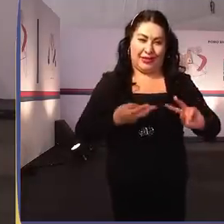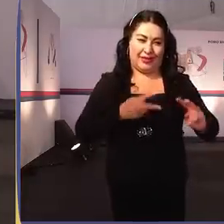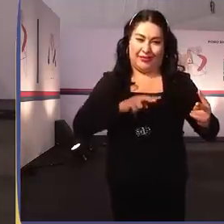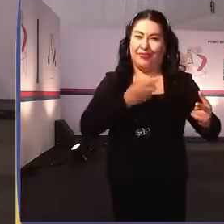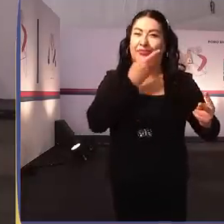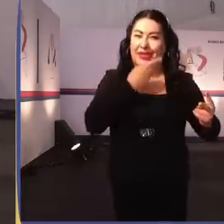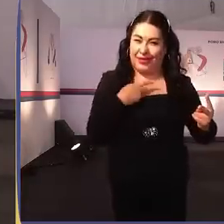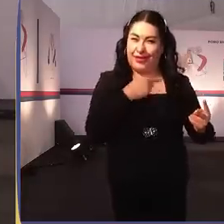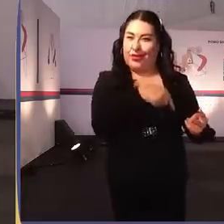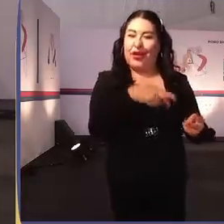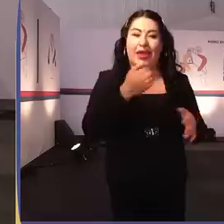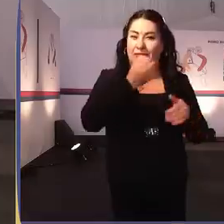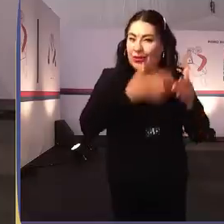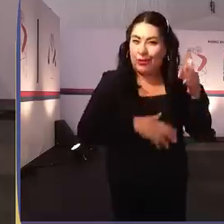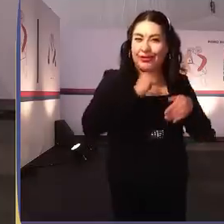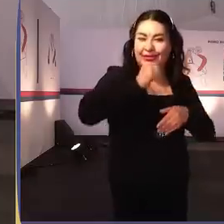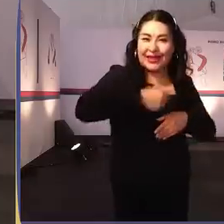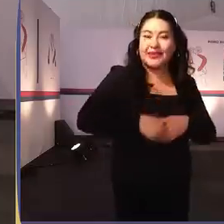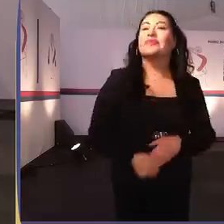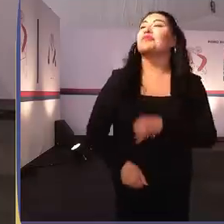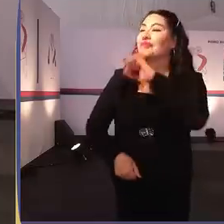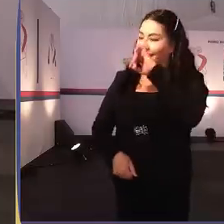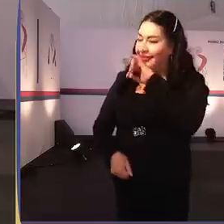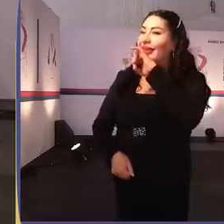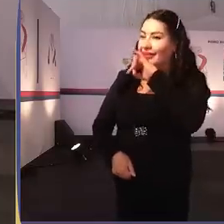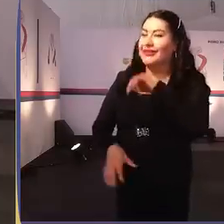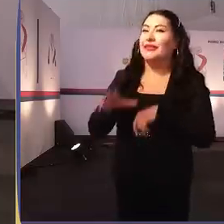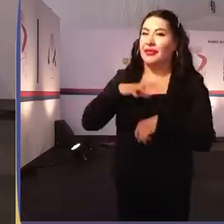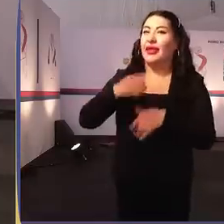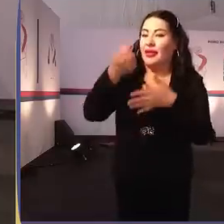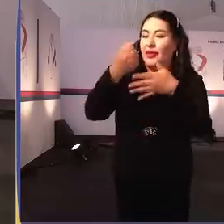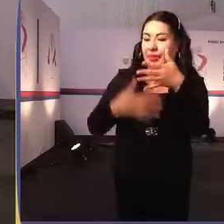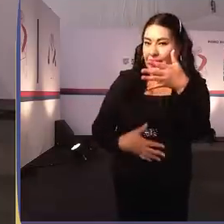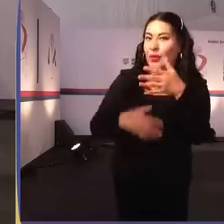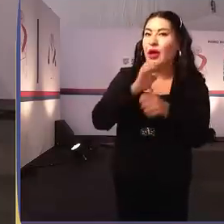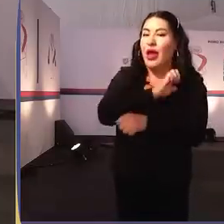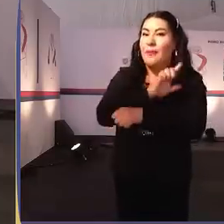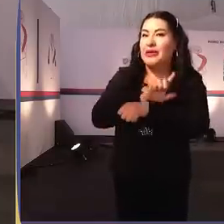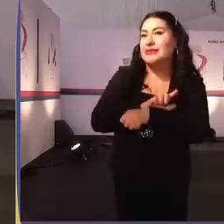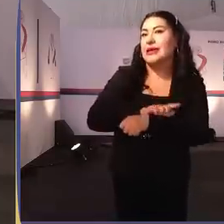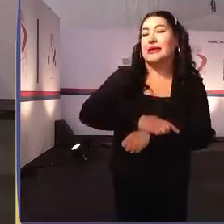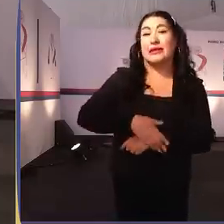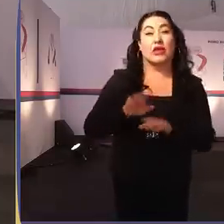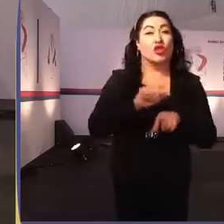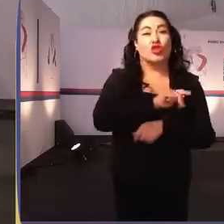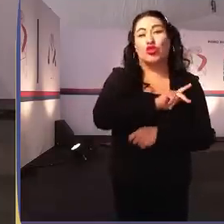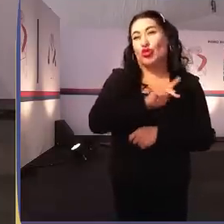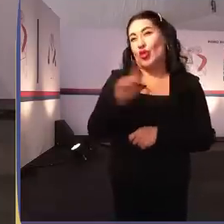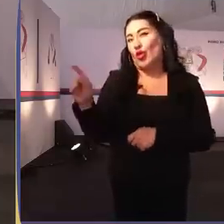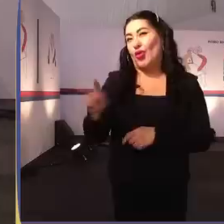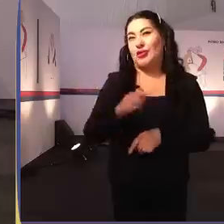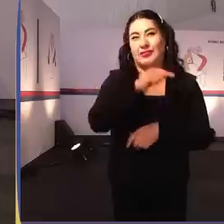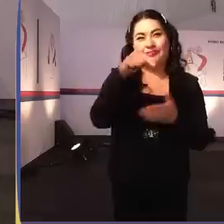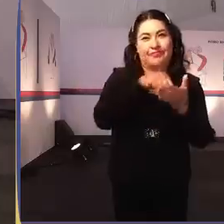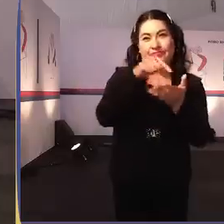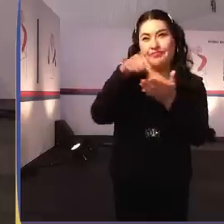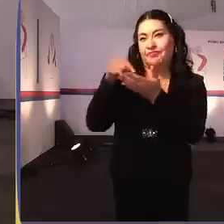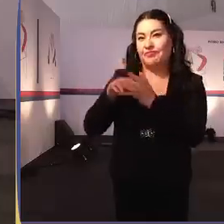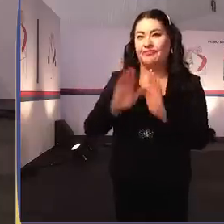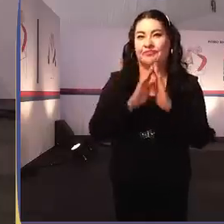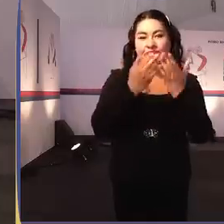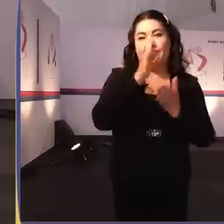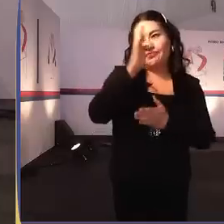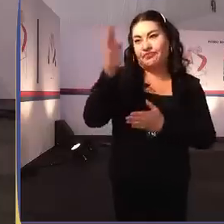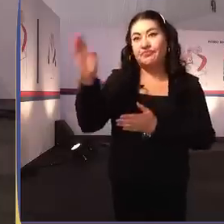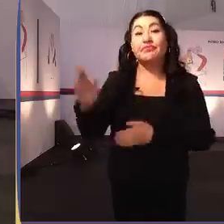mañana ni venta nocturna. Sí, sí va a haber. Mañana hay descuentos especiales prácticamente en todas las librerías. La venta